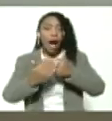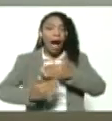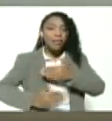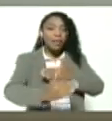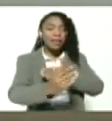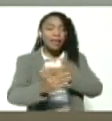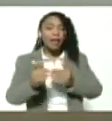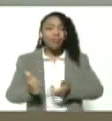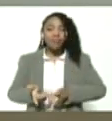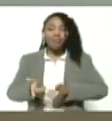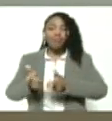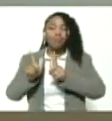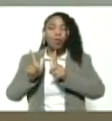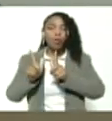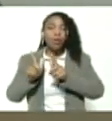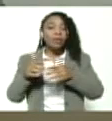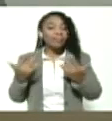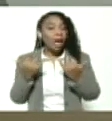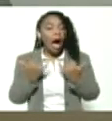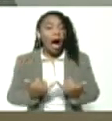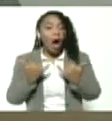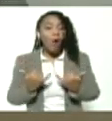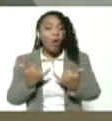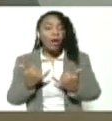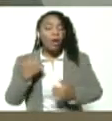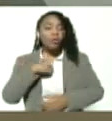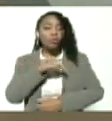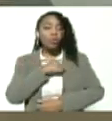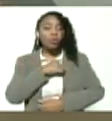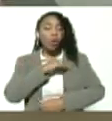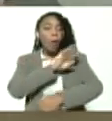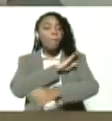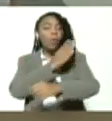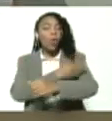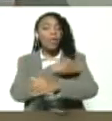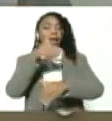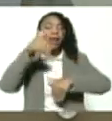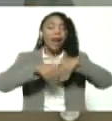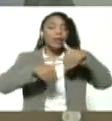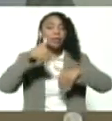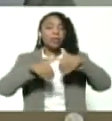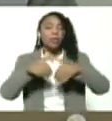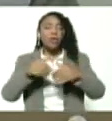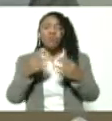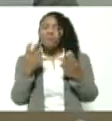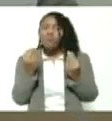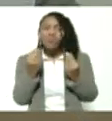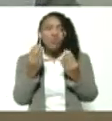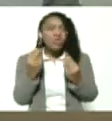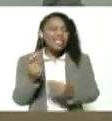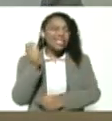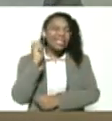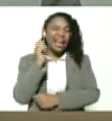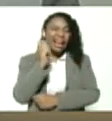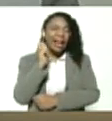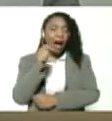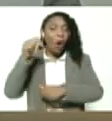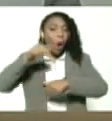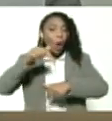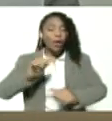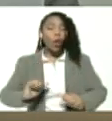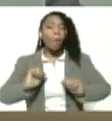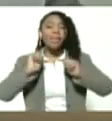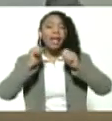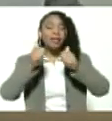como autoridades que ahora somos del Poder Electoral. Muchas son las tareas que iniciaremos a partir de hoy.